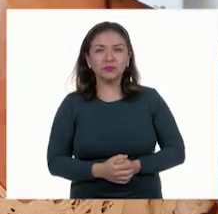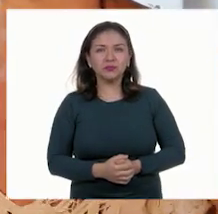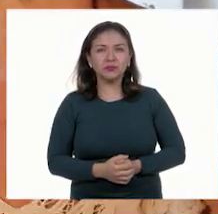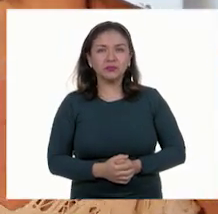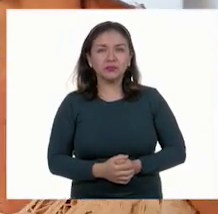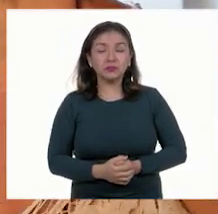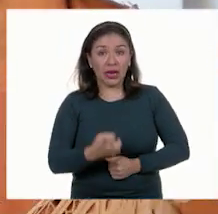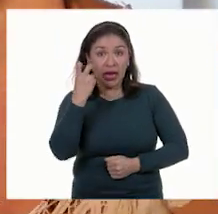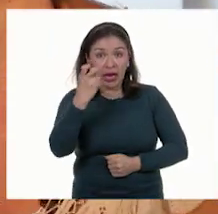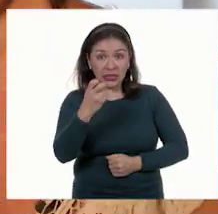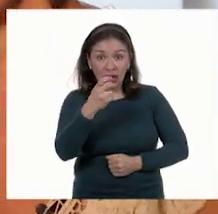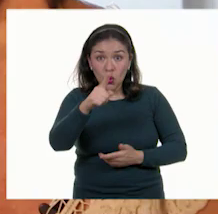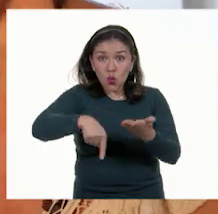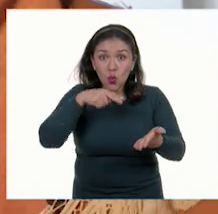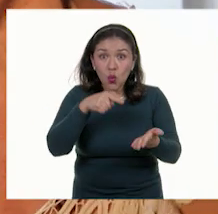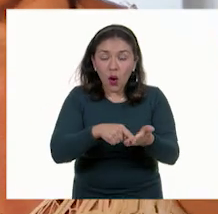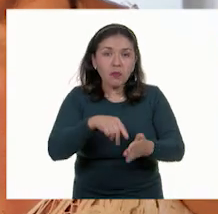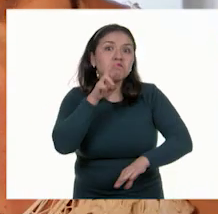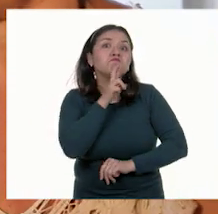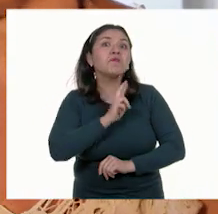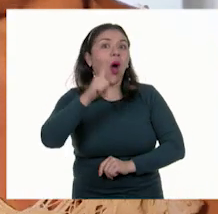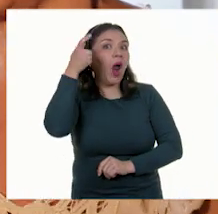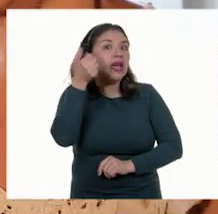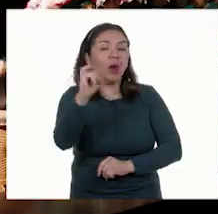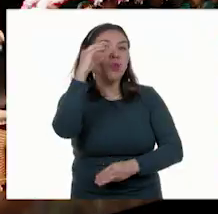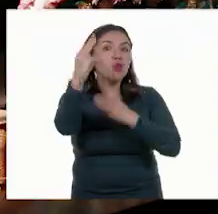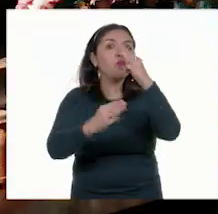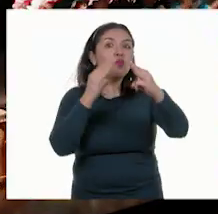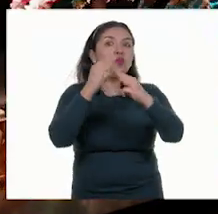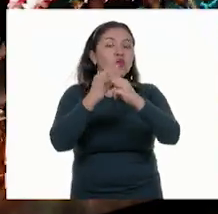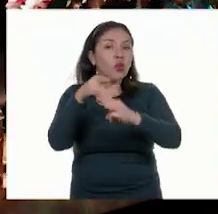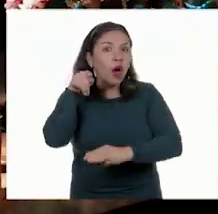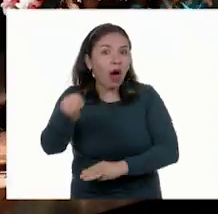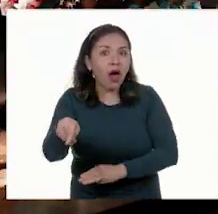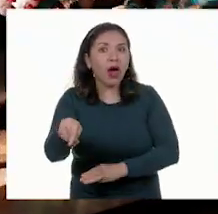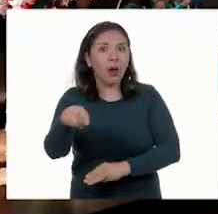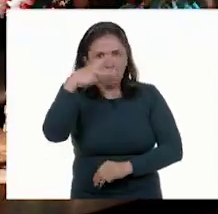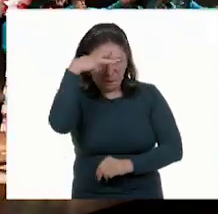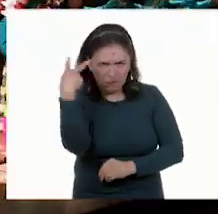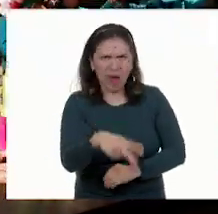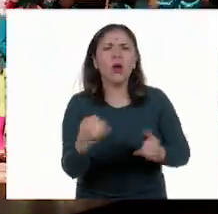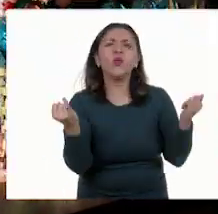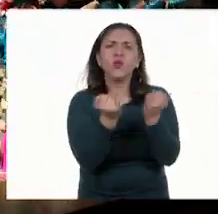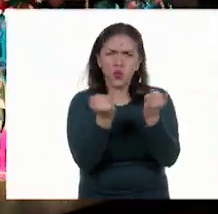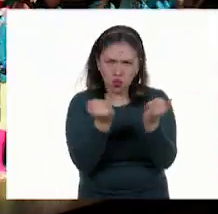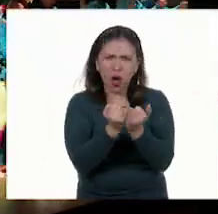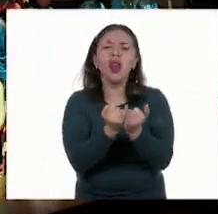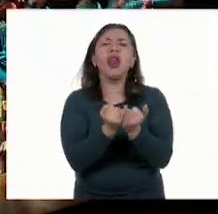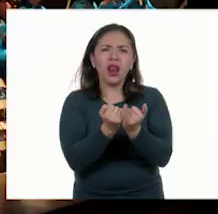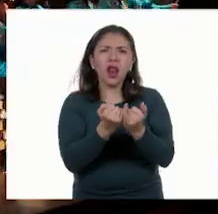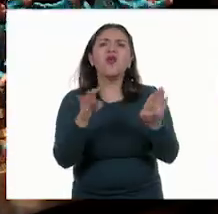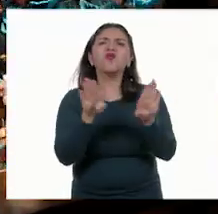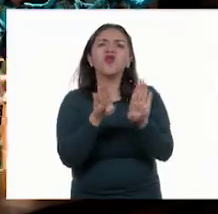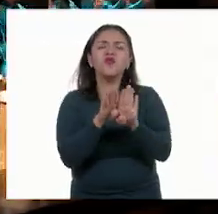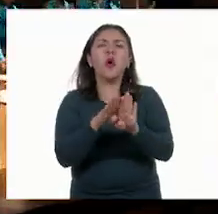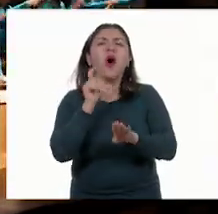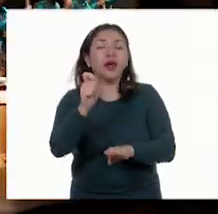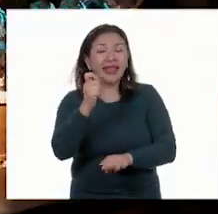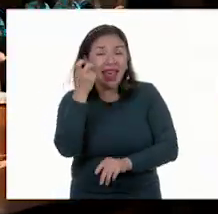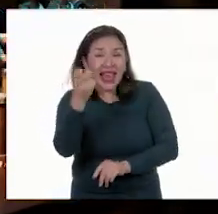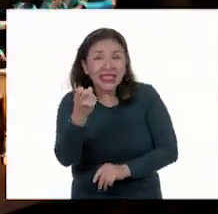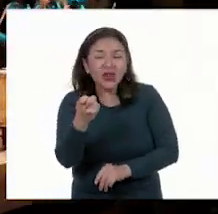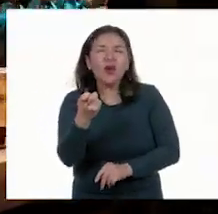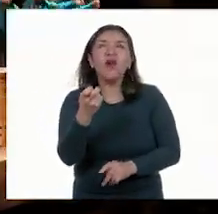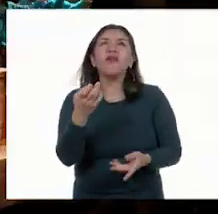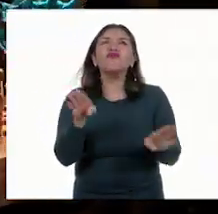Finalmente es un escenario, uno de los mejores escenarios del mundo, no nada más de México, y yo creo que es algo que te